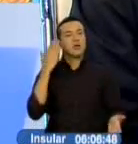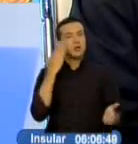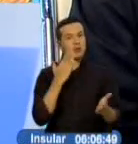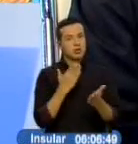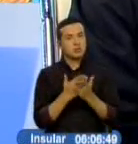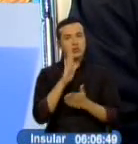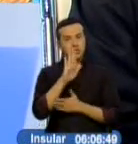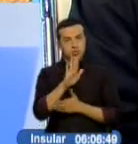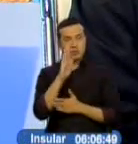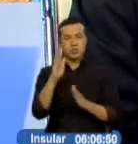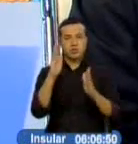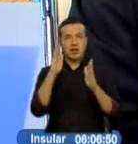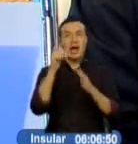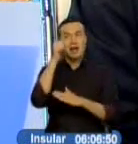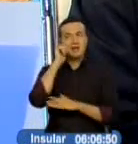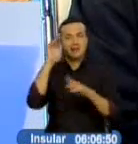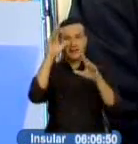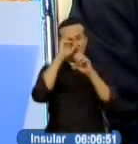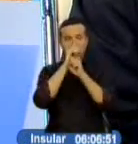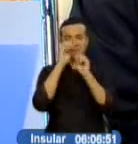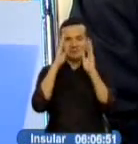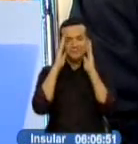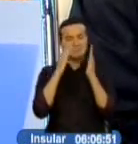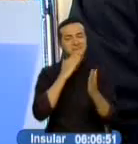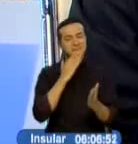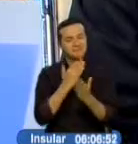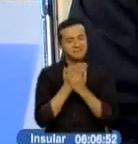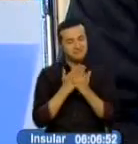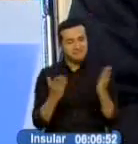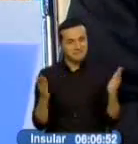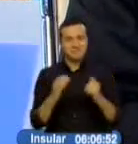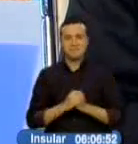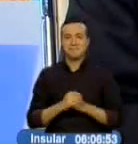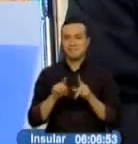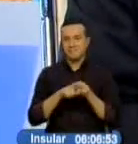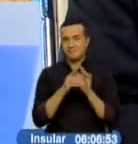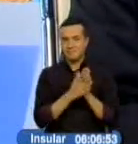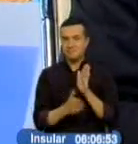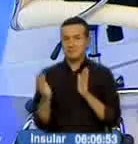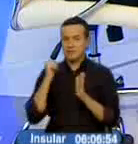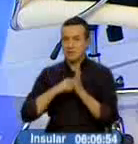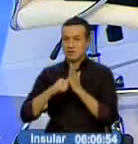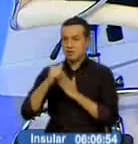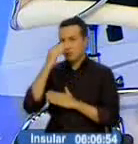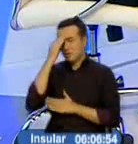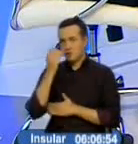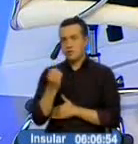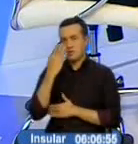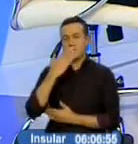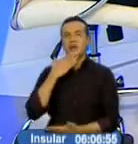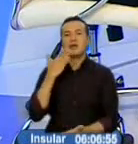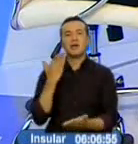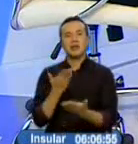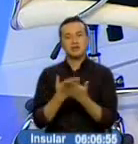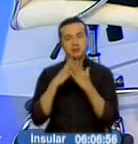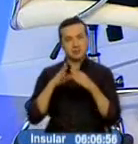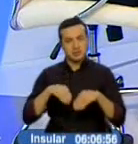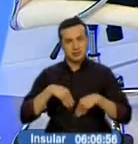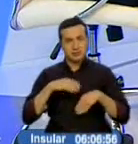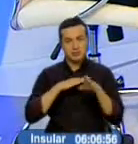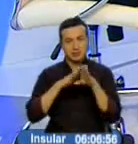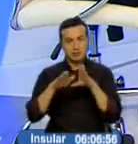los comentarios y la sintonía del día de ayer en Pulso Político. Iniciamos. Señor ministro, muy buenos días. Gracias por haber aceptado esta